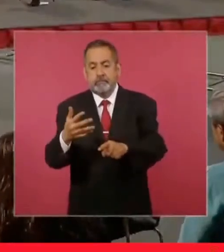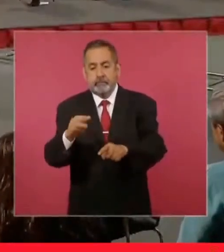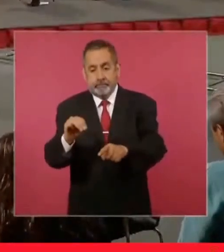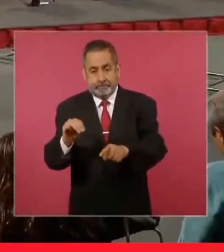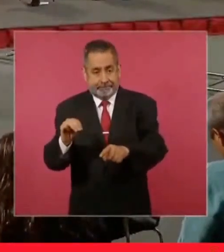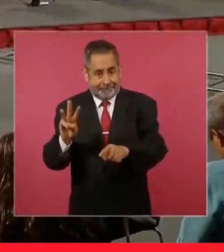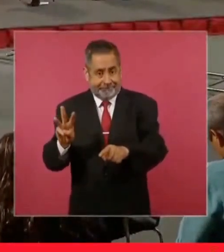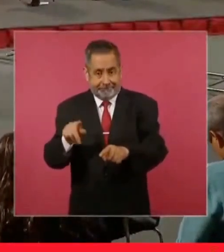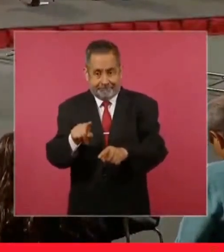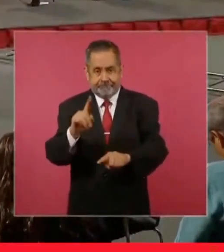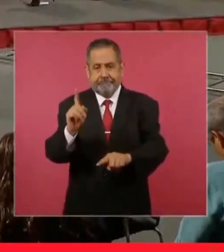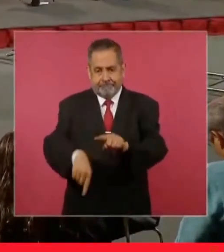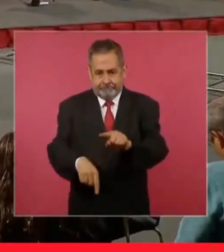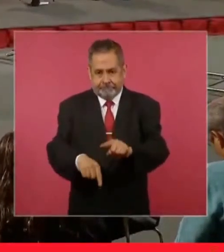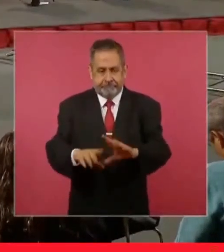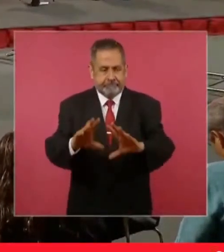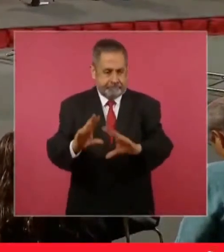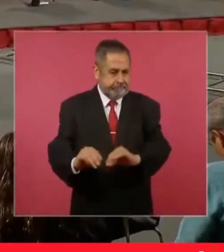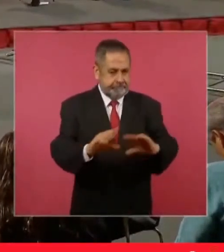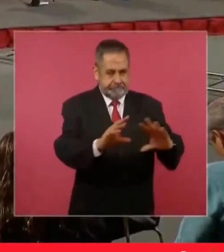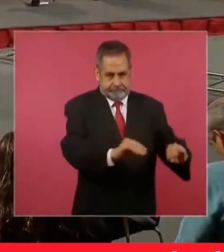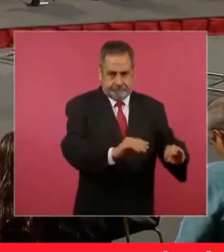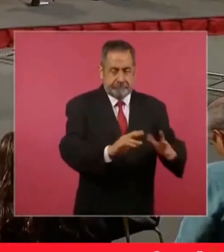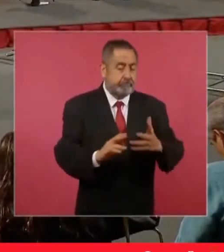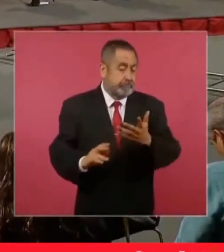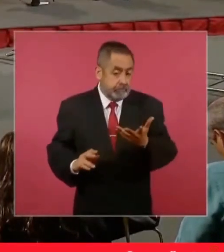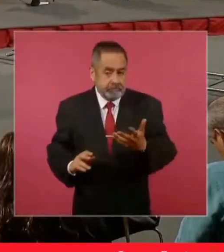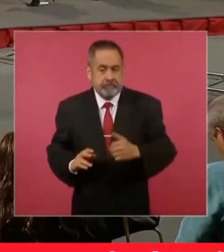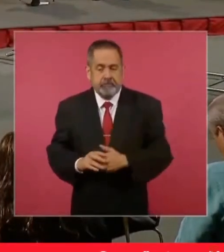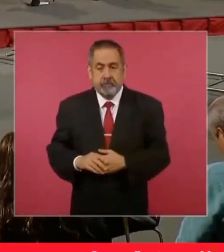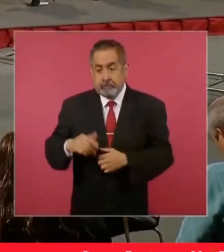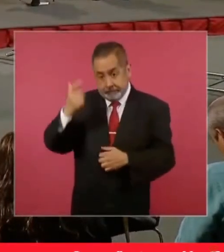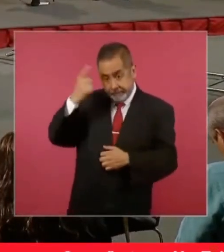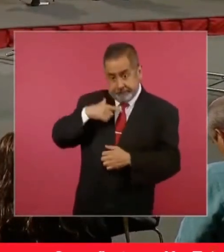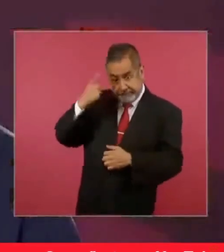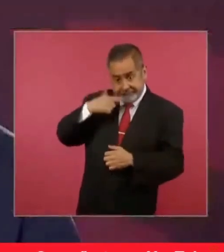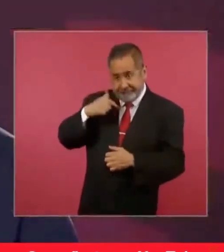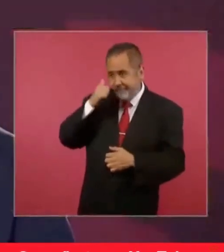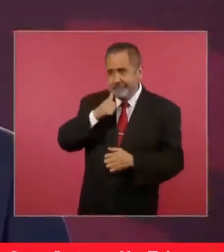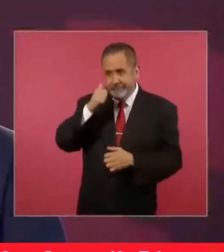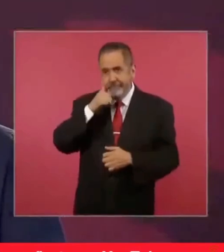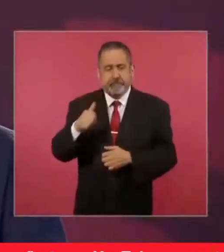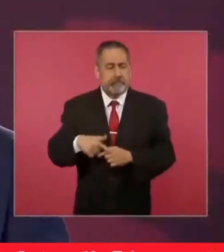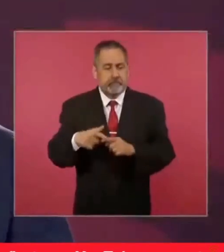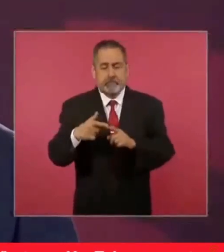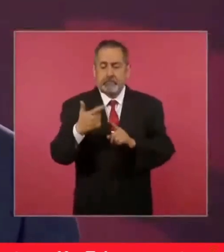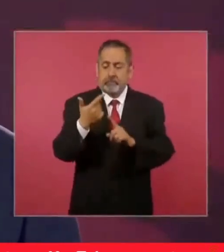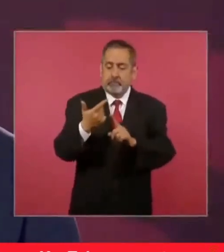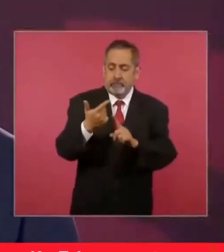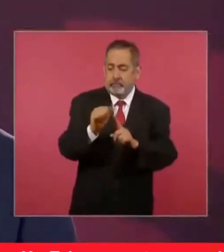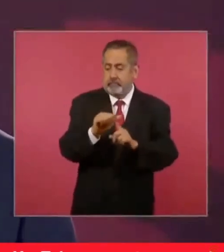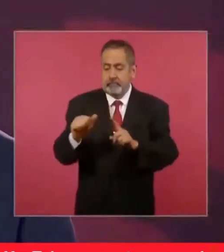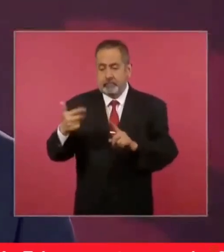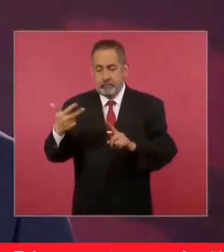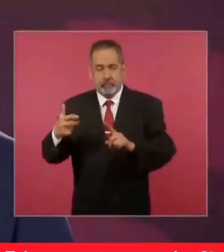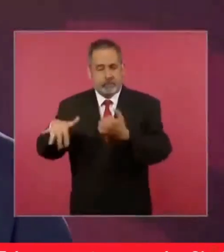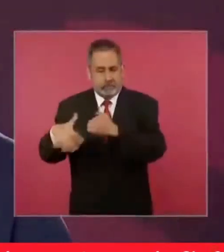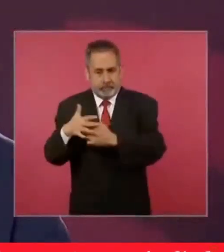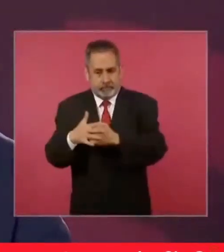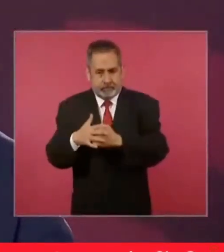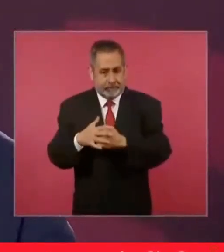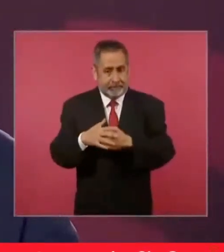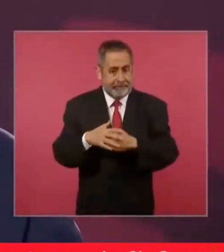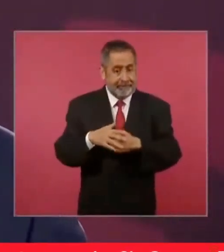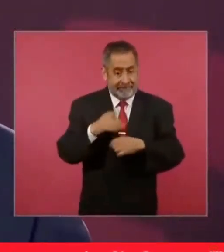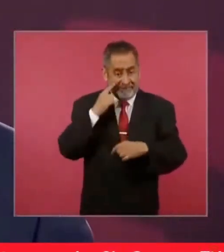megawatts. Les recuerdo que el pico nocturno es entre 19:30 y 20:15. Entonces nos estábamos acercando al